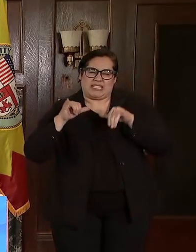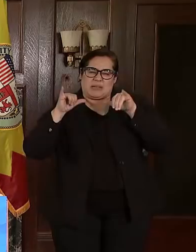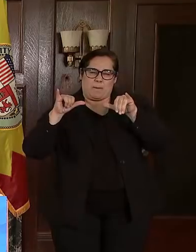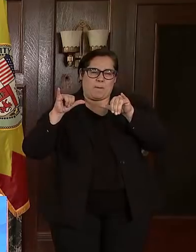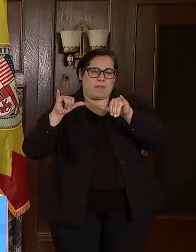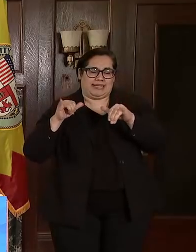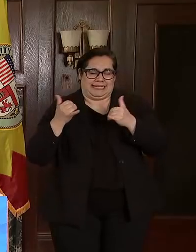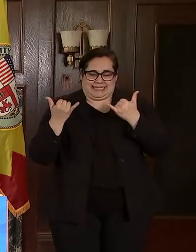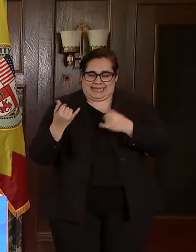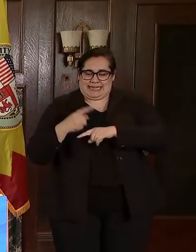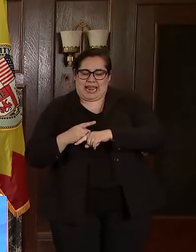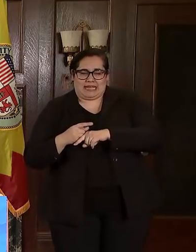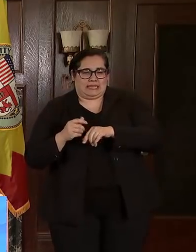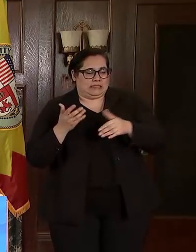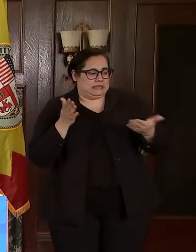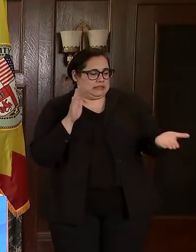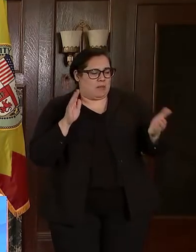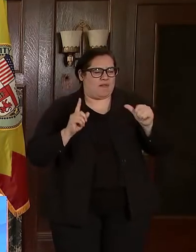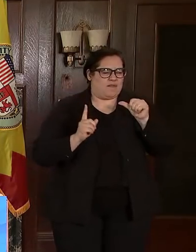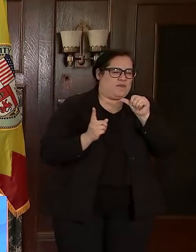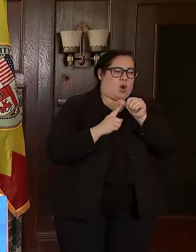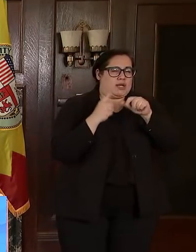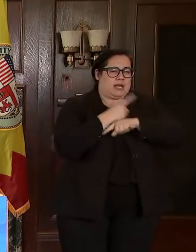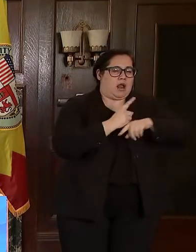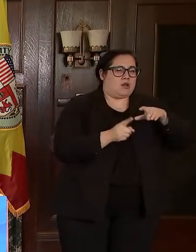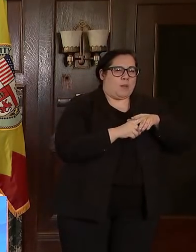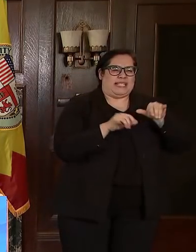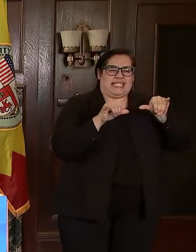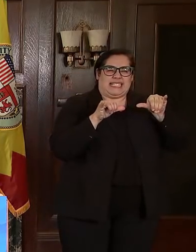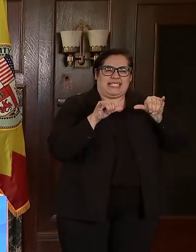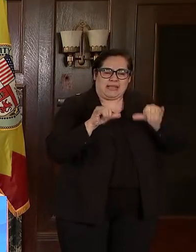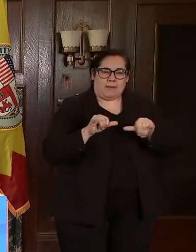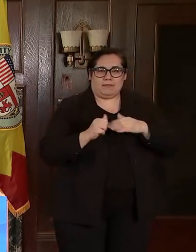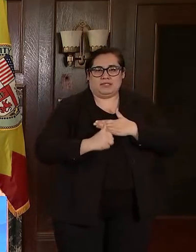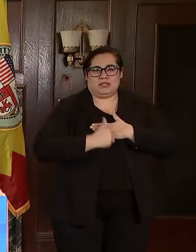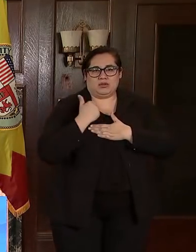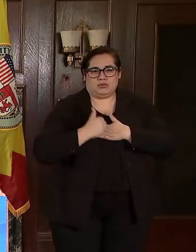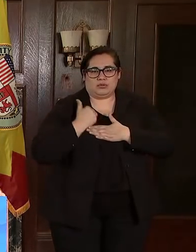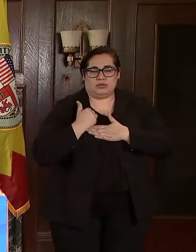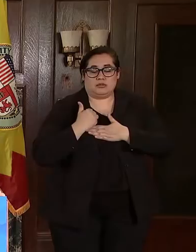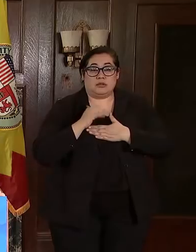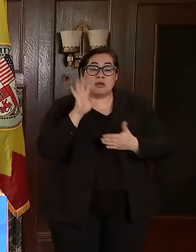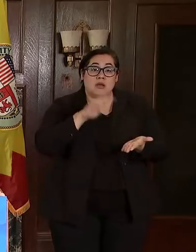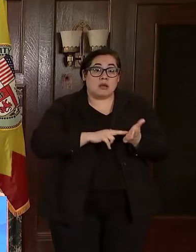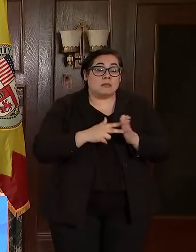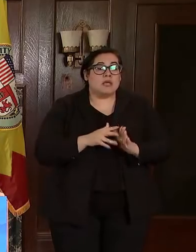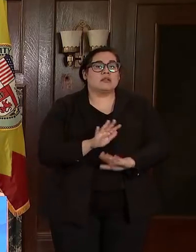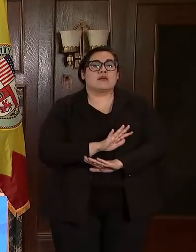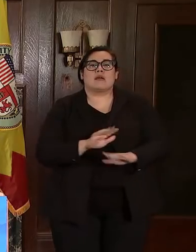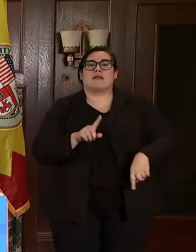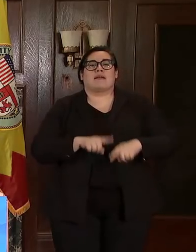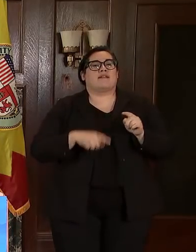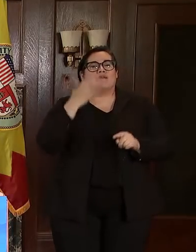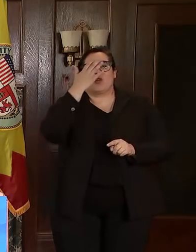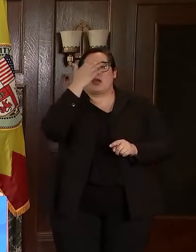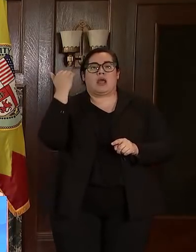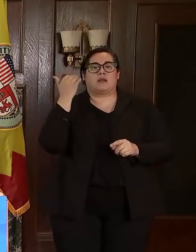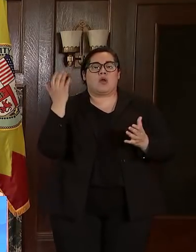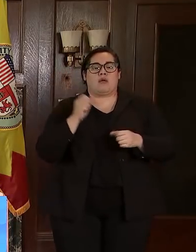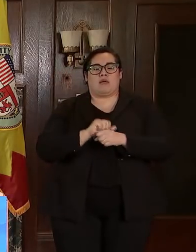hoy como lo era el día que apareció. Entonces, no nos olvidamos